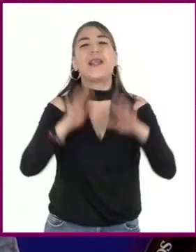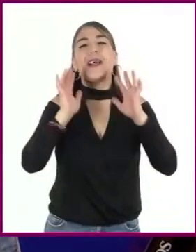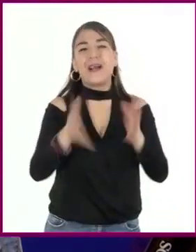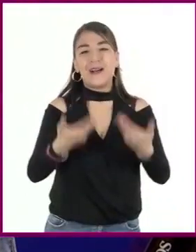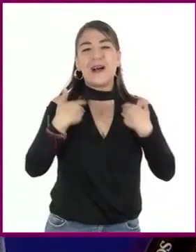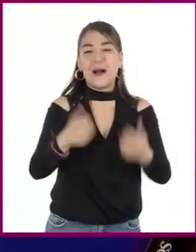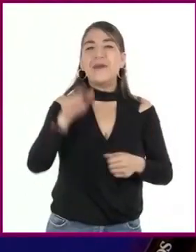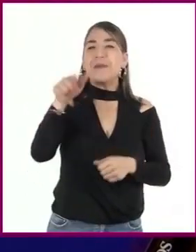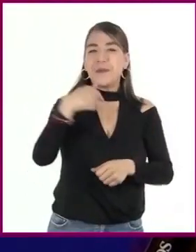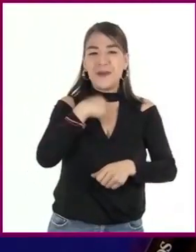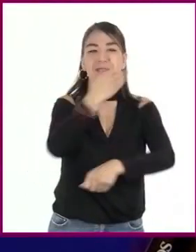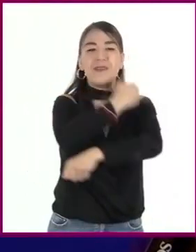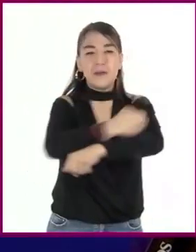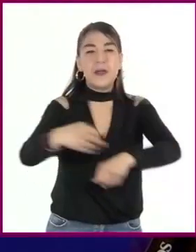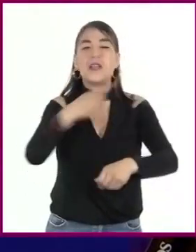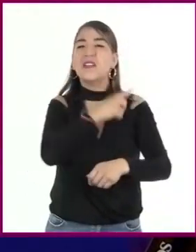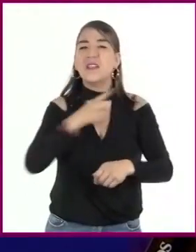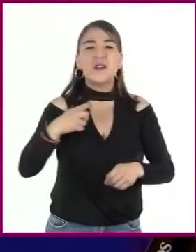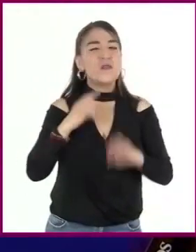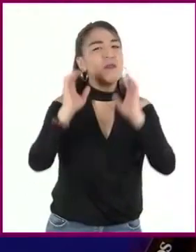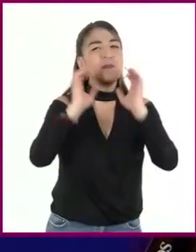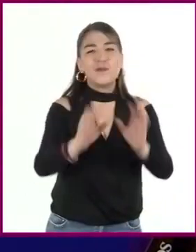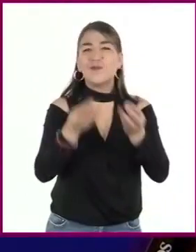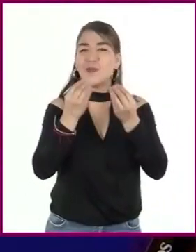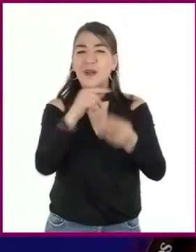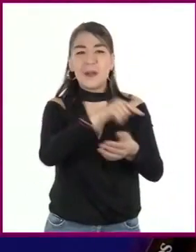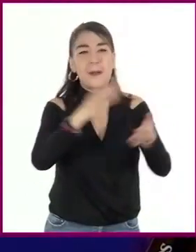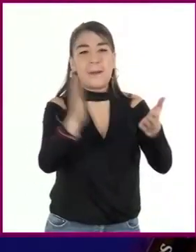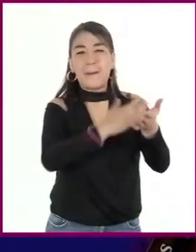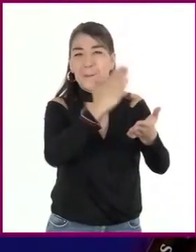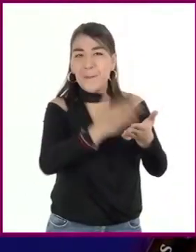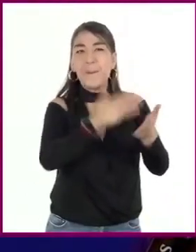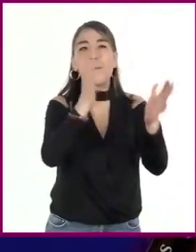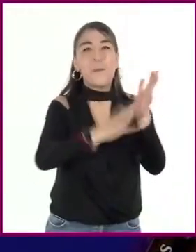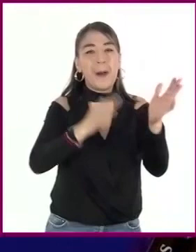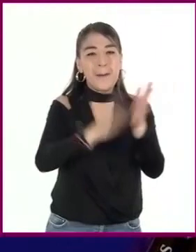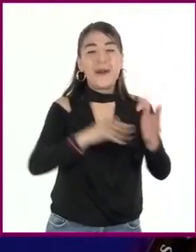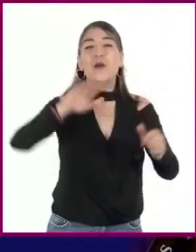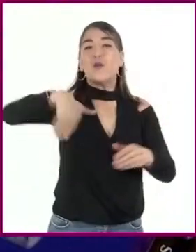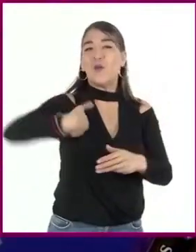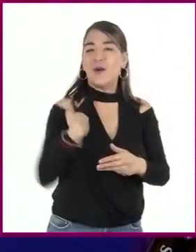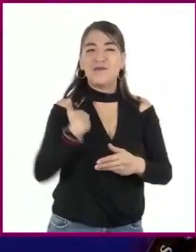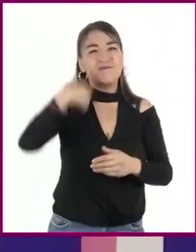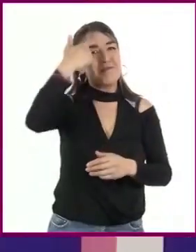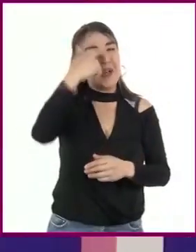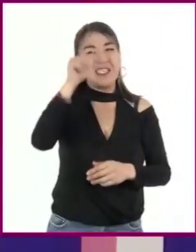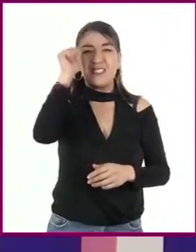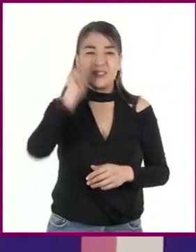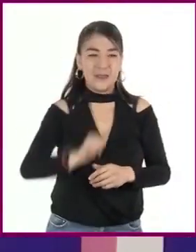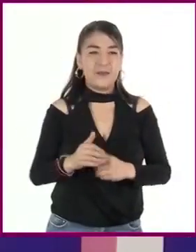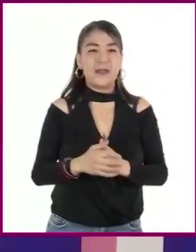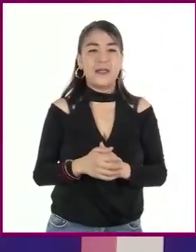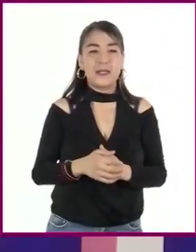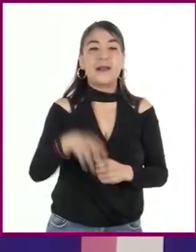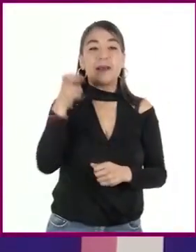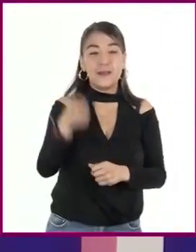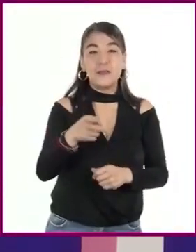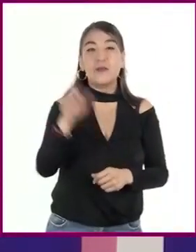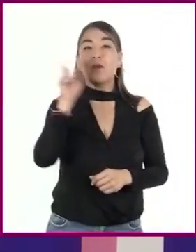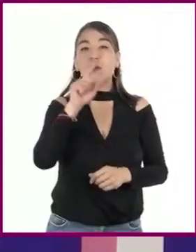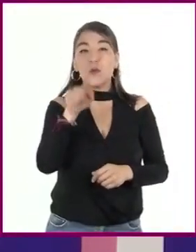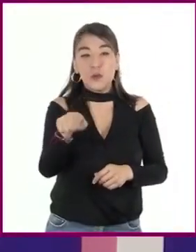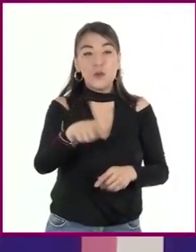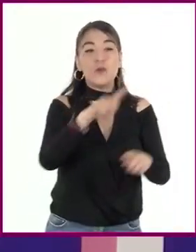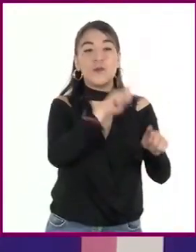mis familiares dicen que hay que leer con mucho cuidado los documentos y guardarlos para siempre. De hecho, cada tipo